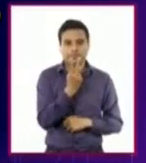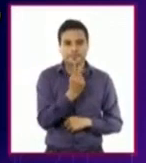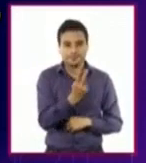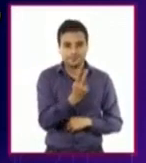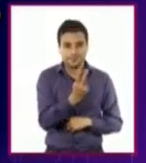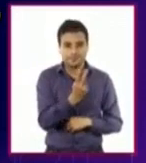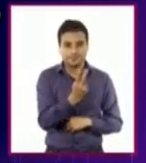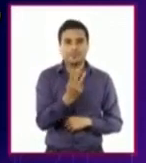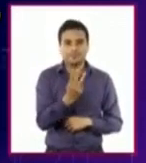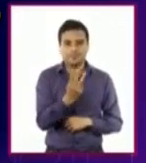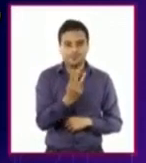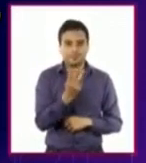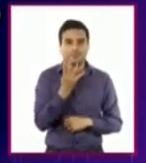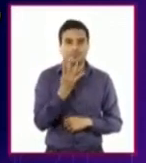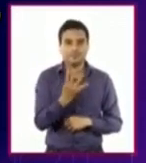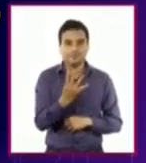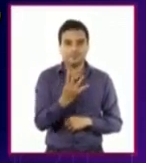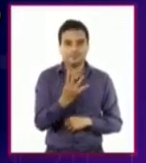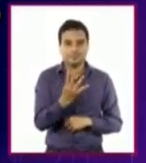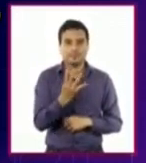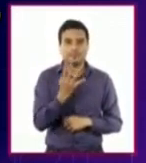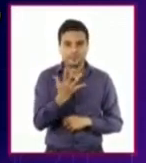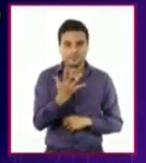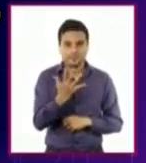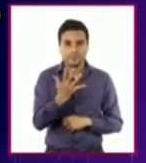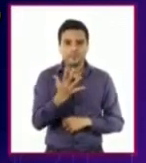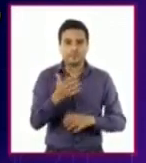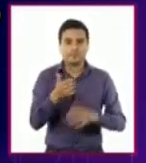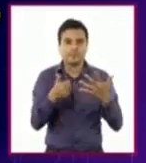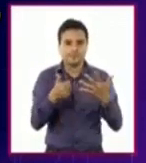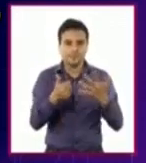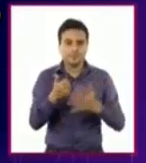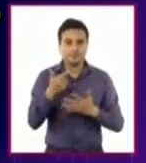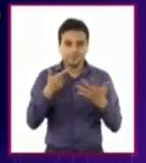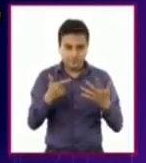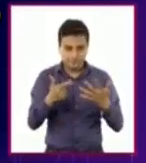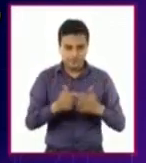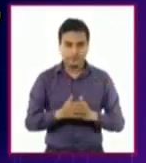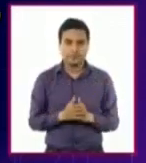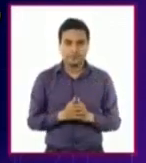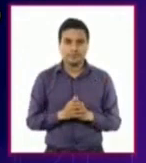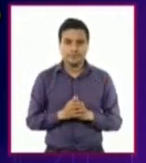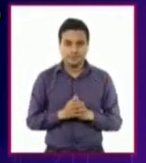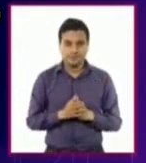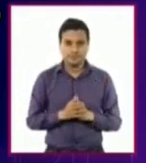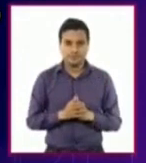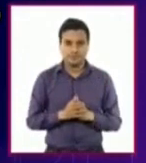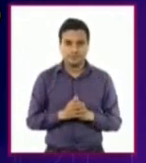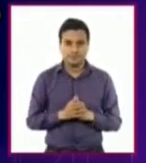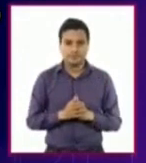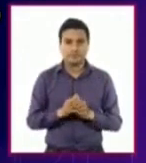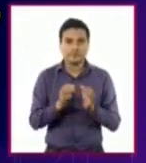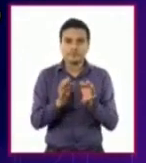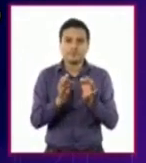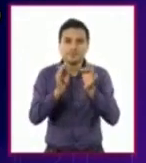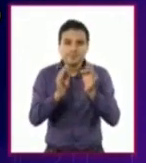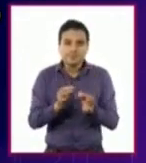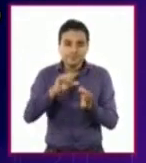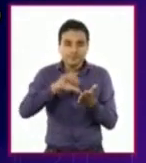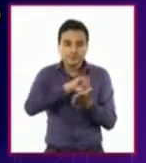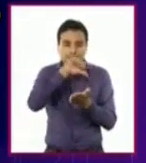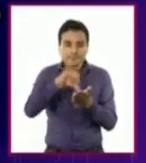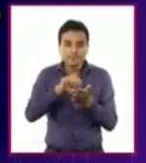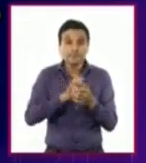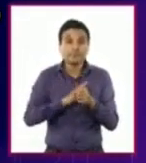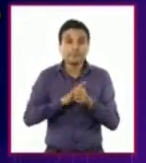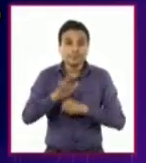4 5 6 y 7 el dato que se encuentra a la mitad es cuatro